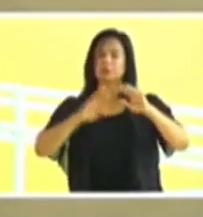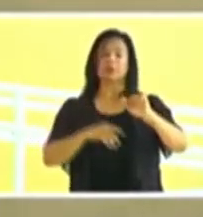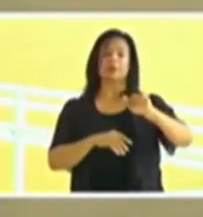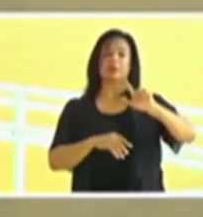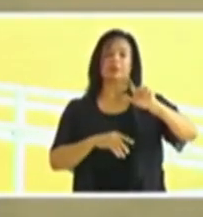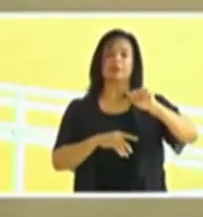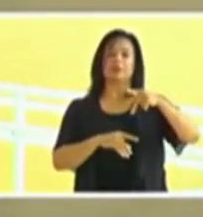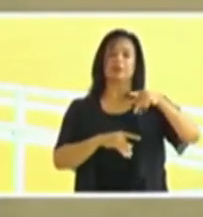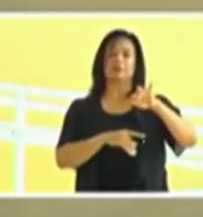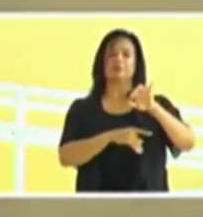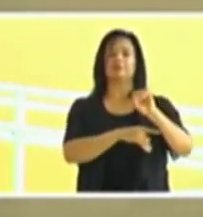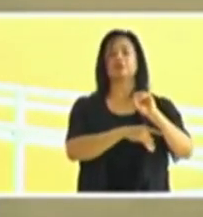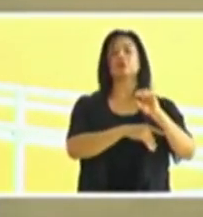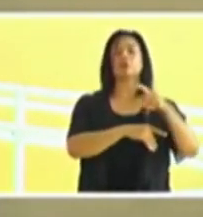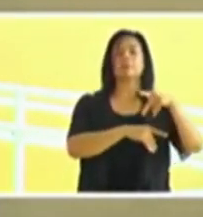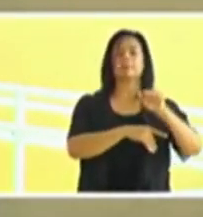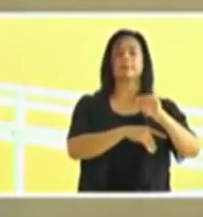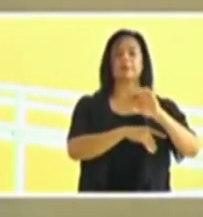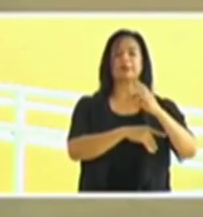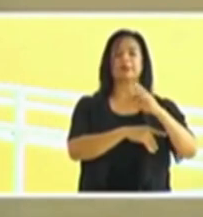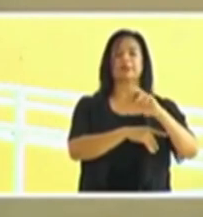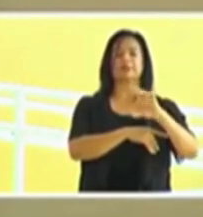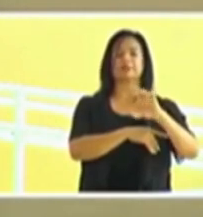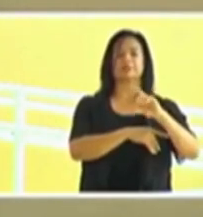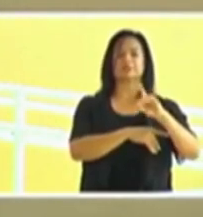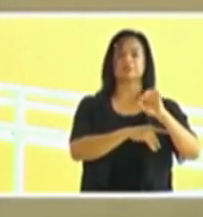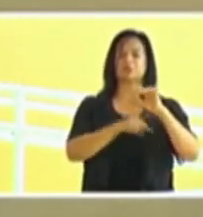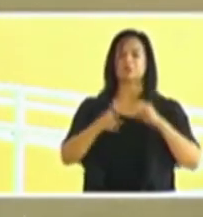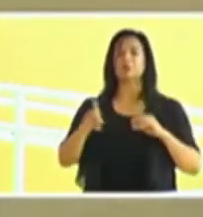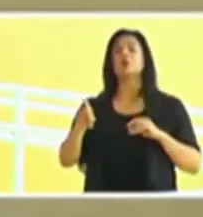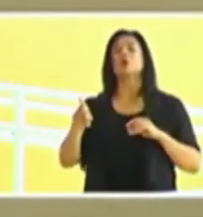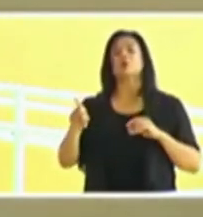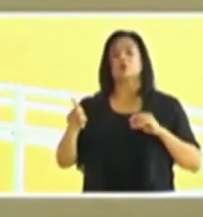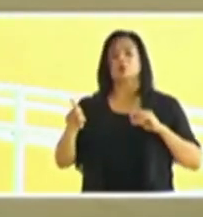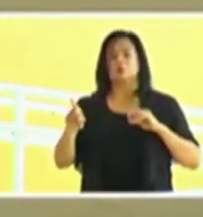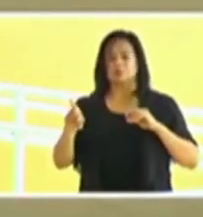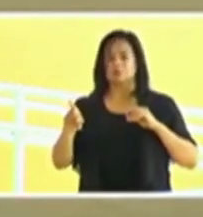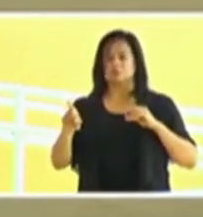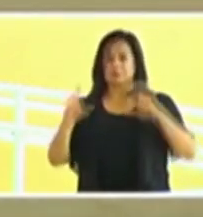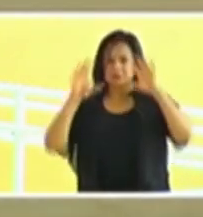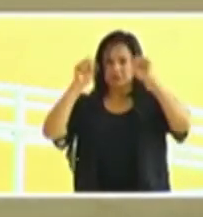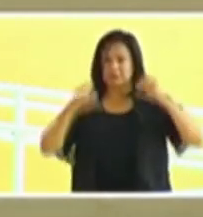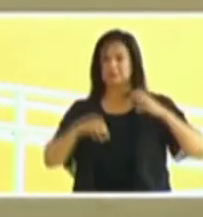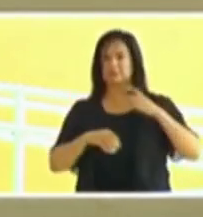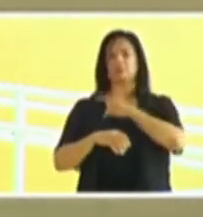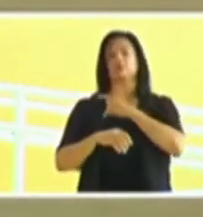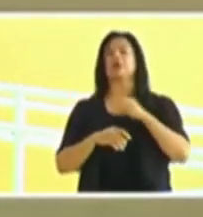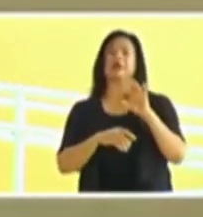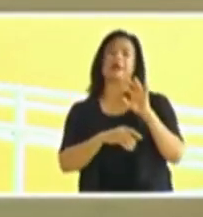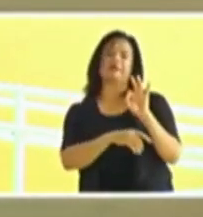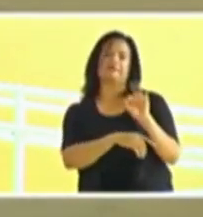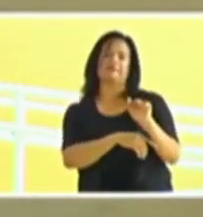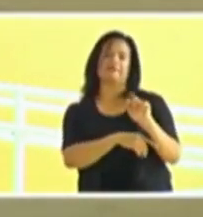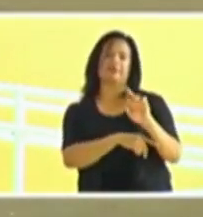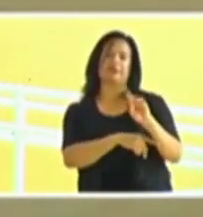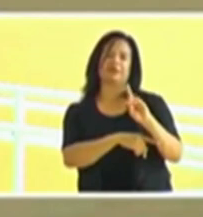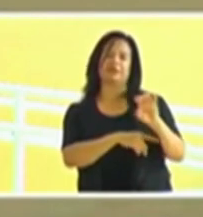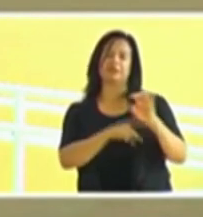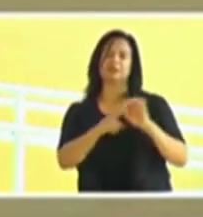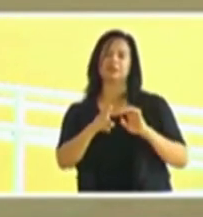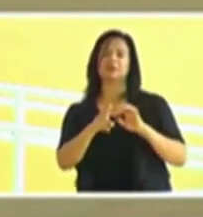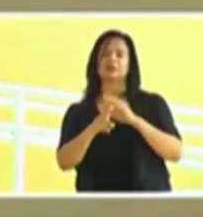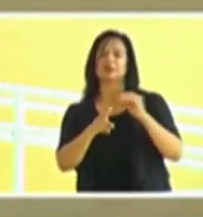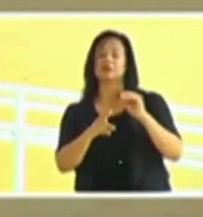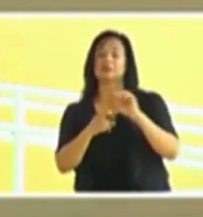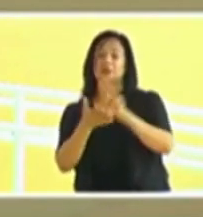Pacheco, presidente de la Cámara de Diputados, Farideh Raful, senadora del Distrito Nacional, rector Edith Beltrán de